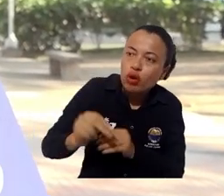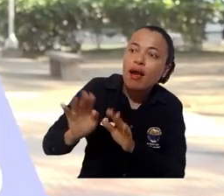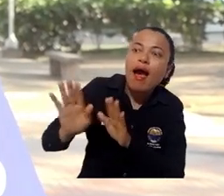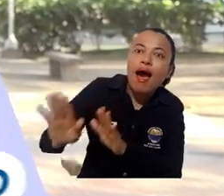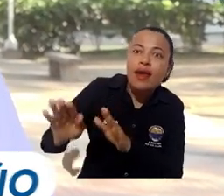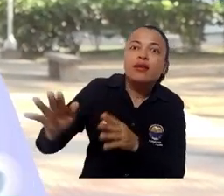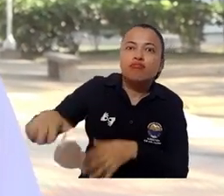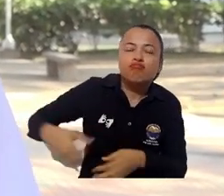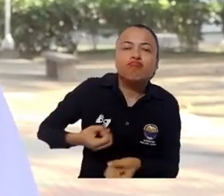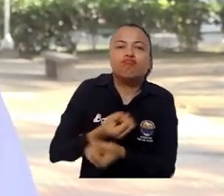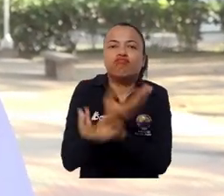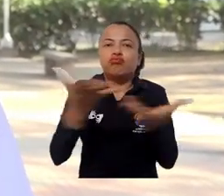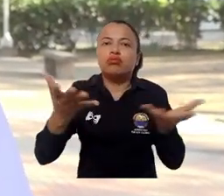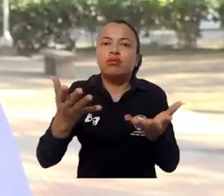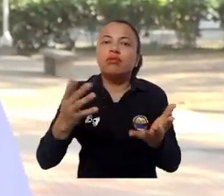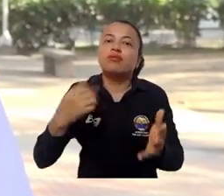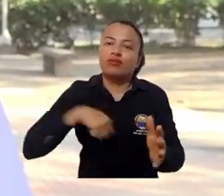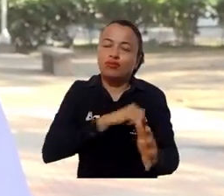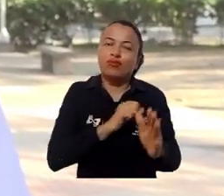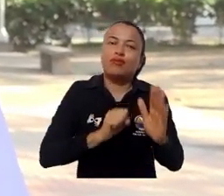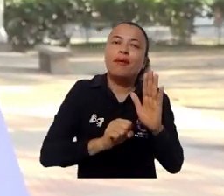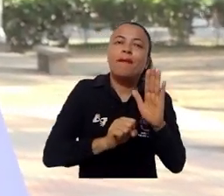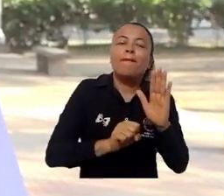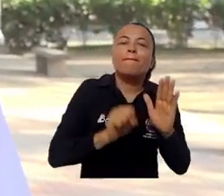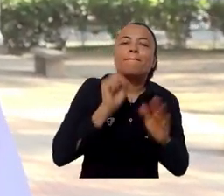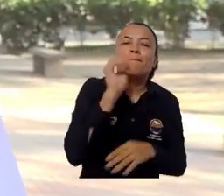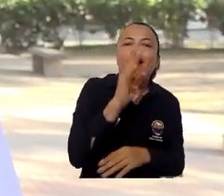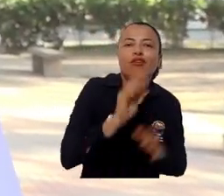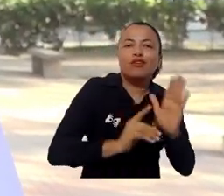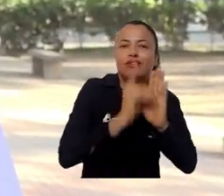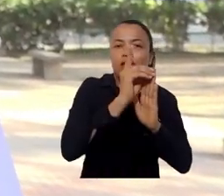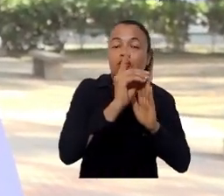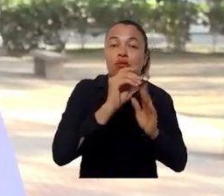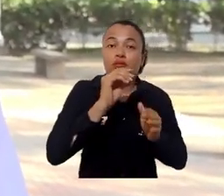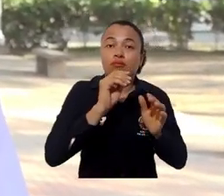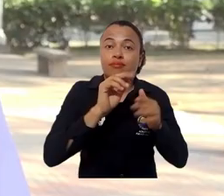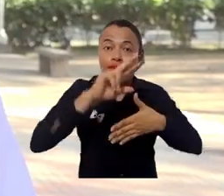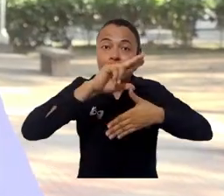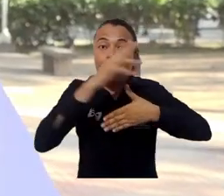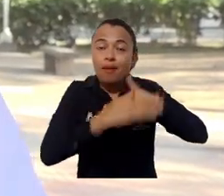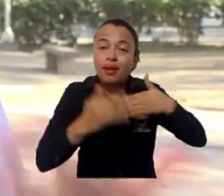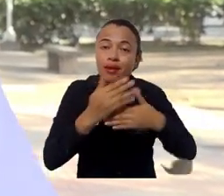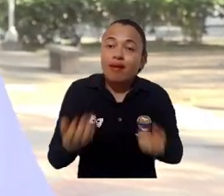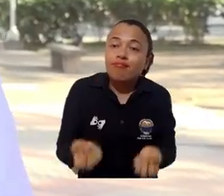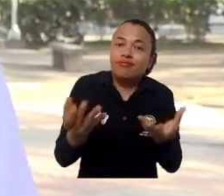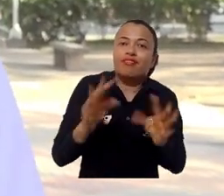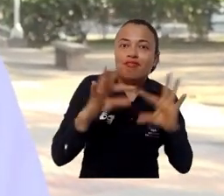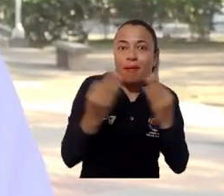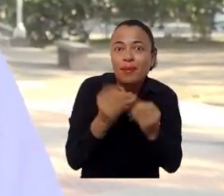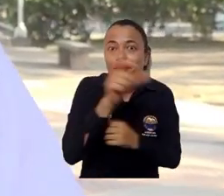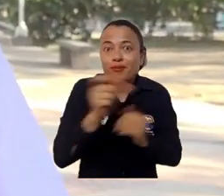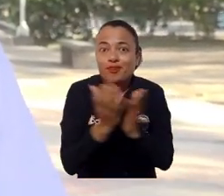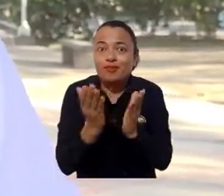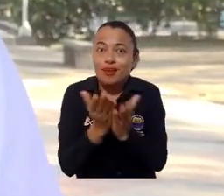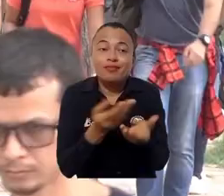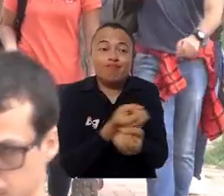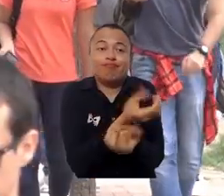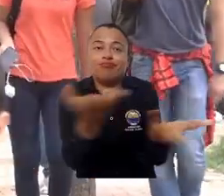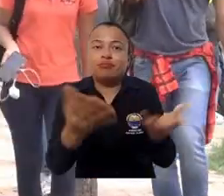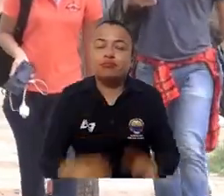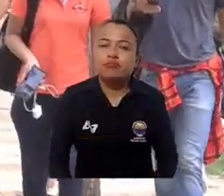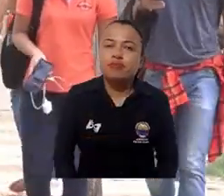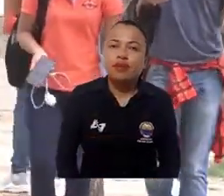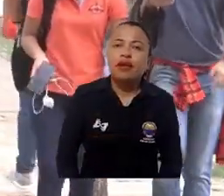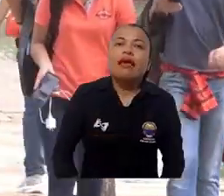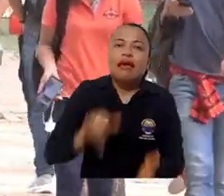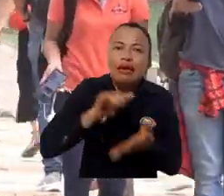está, nosotros podamos hacer la contribución como Banco de Desarrollo de América Latina y que pueda estar a disposición de todos los estudiantes, de todas las familias. Con